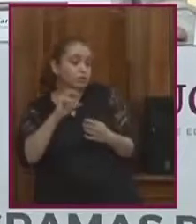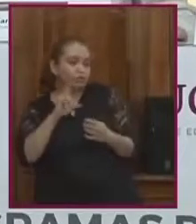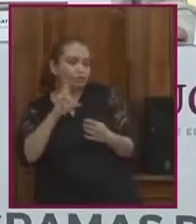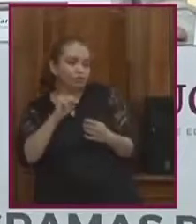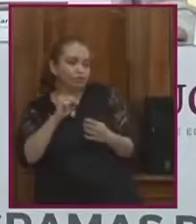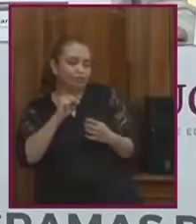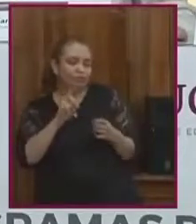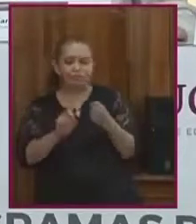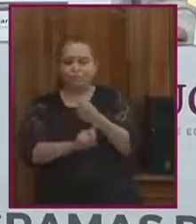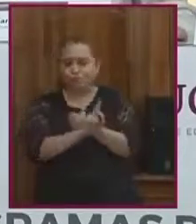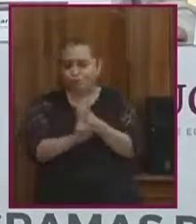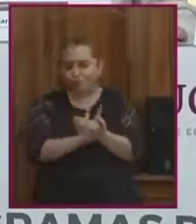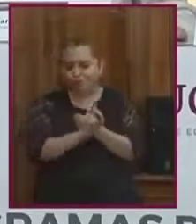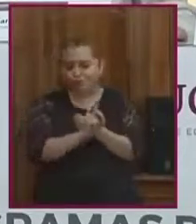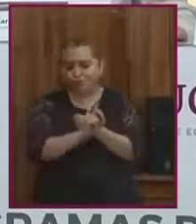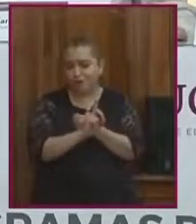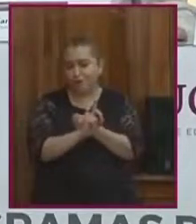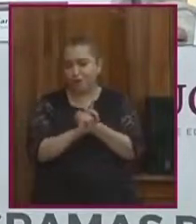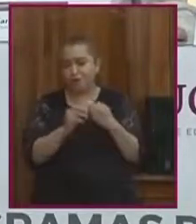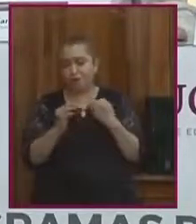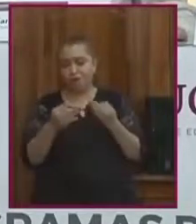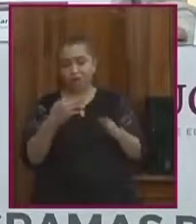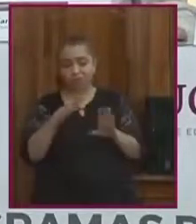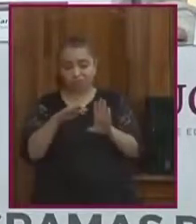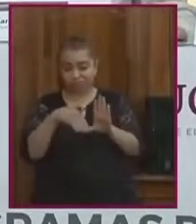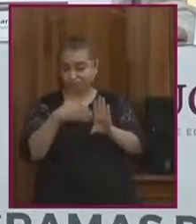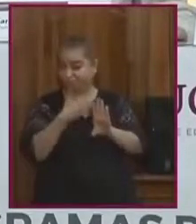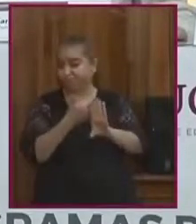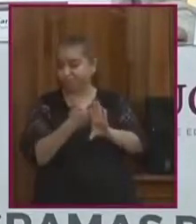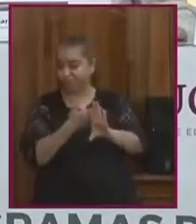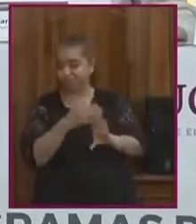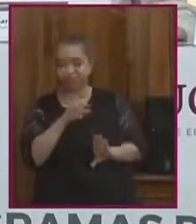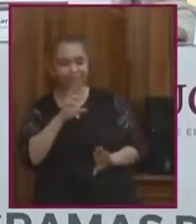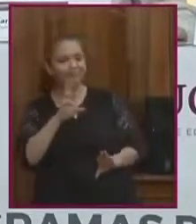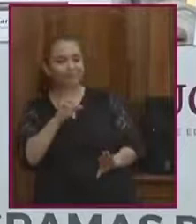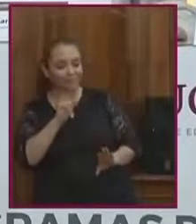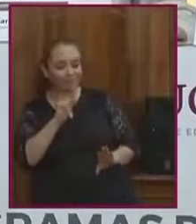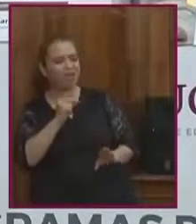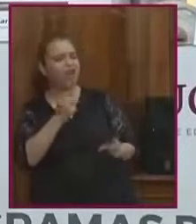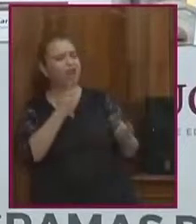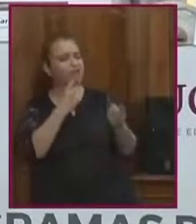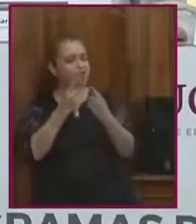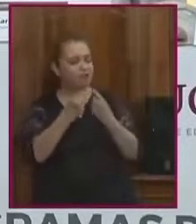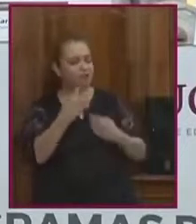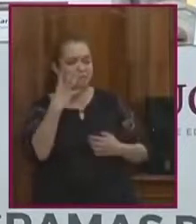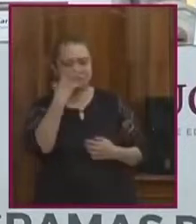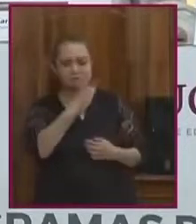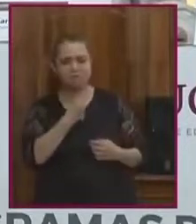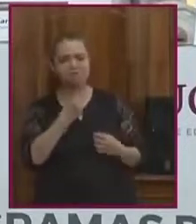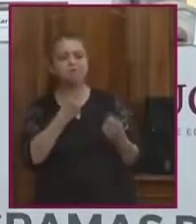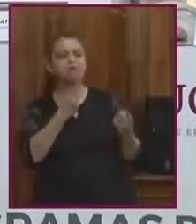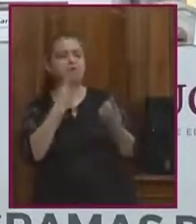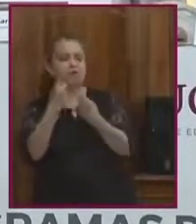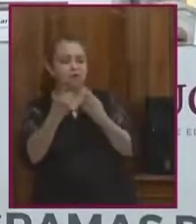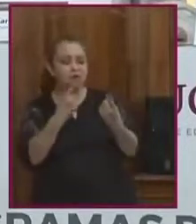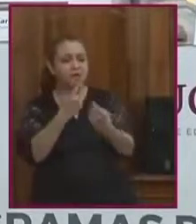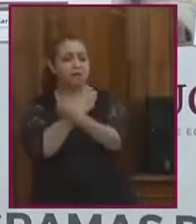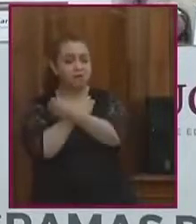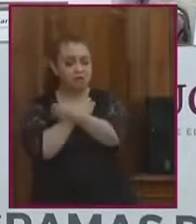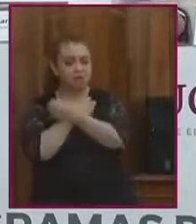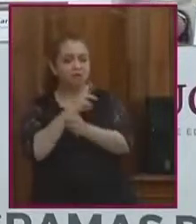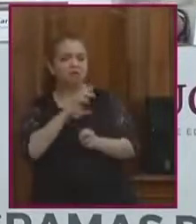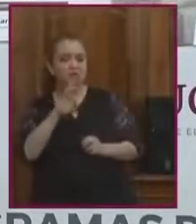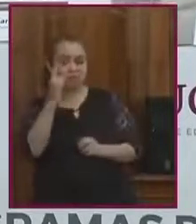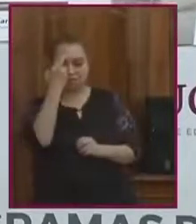incidente de confrontación. Esto ha sido un diálogo muy bonito, un diálogo por la educación. Entonces yo quiero reconocer